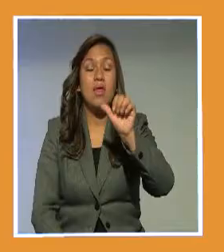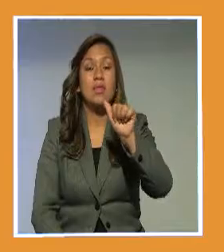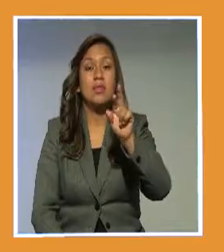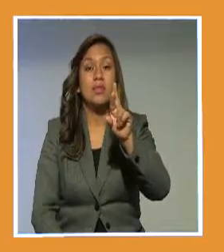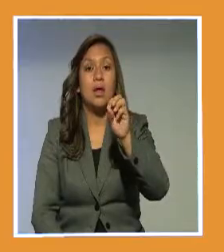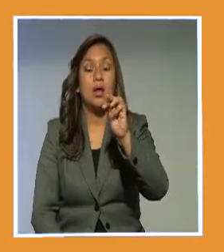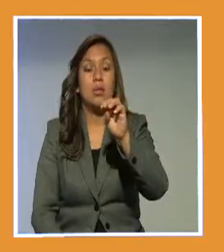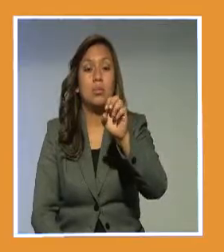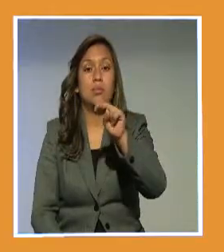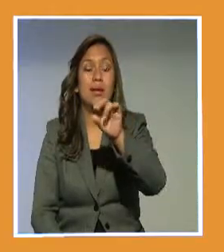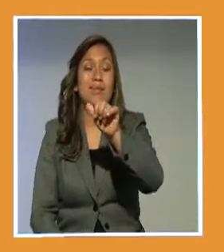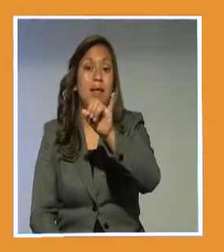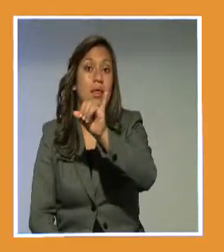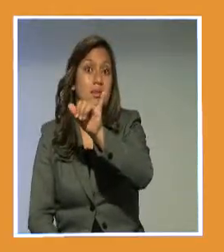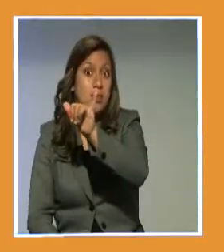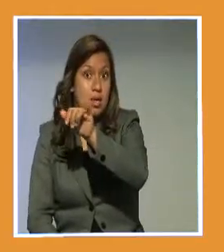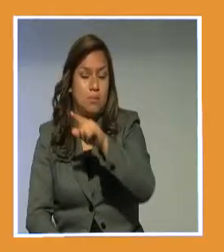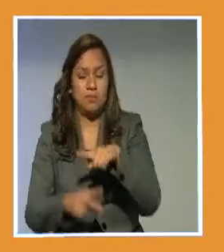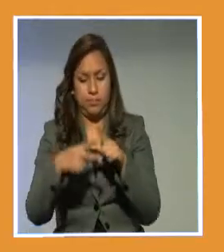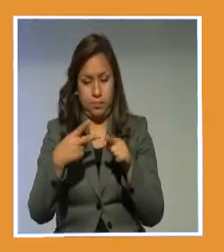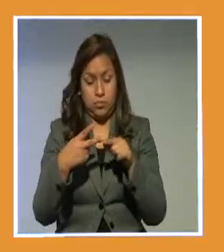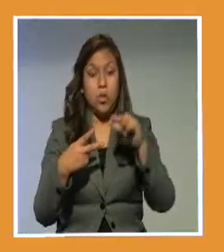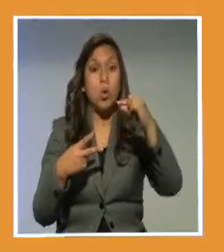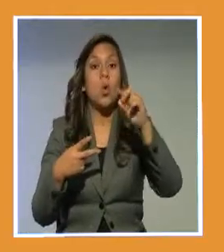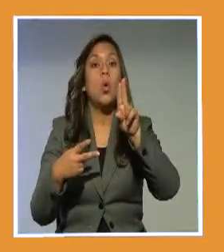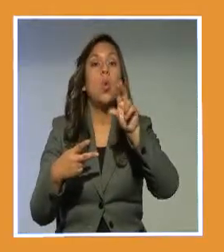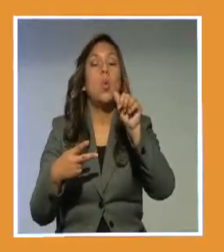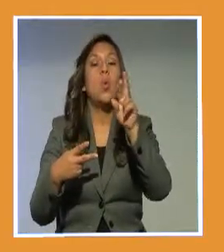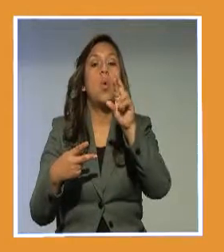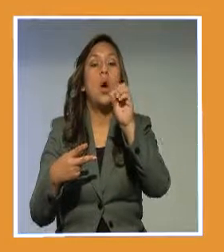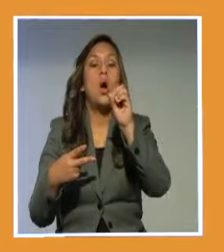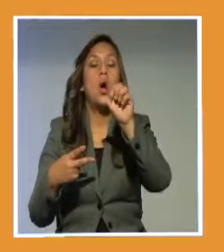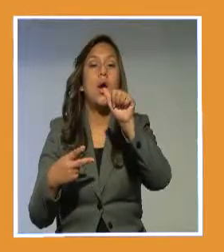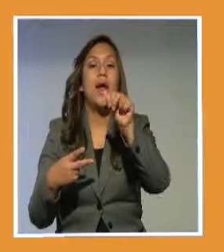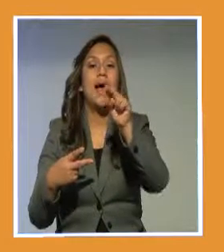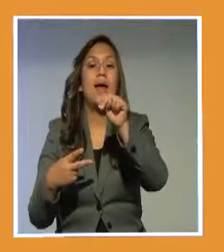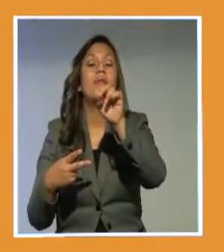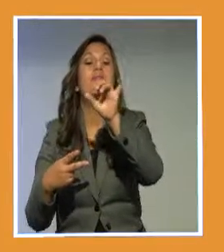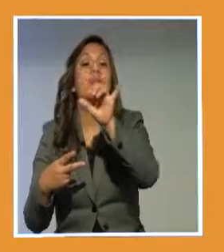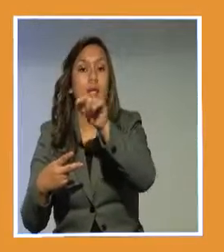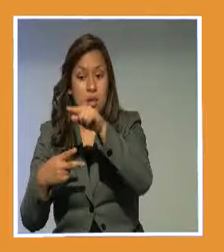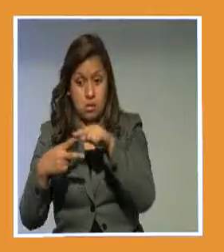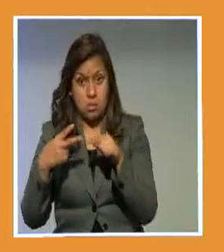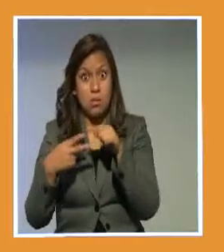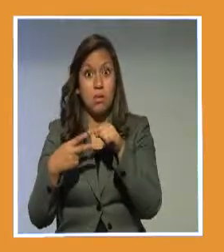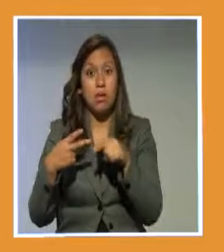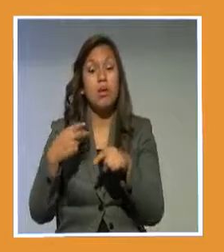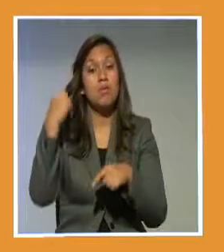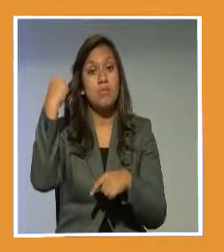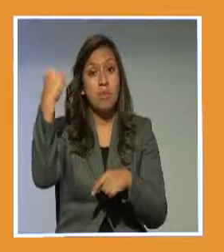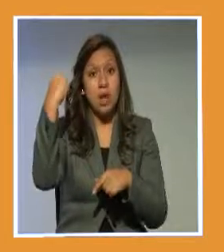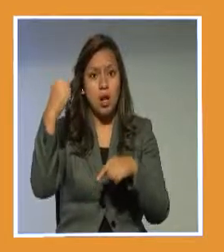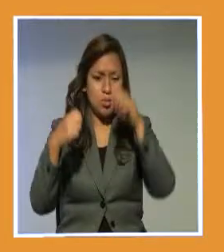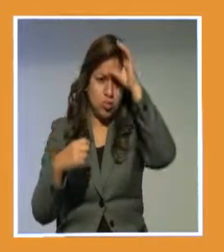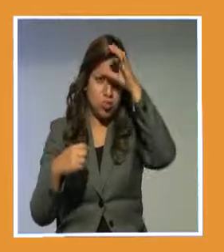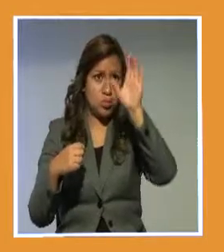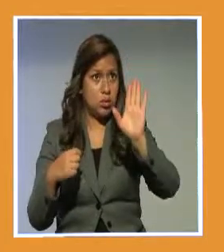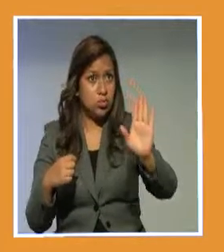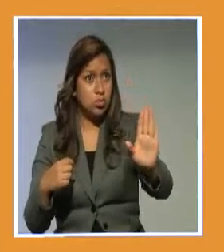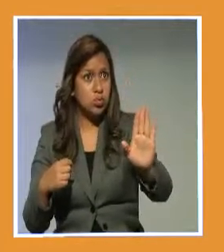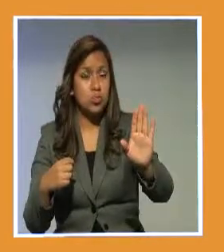de la Amazonía. Por lo tanto, hay que ver que el ámbito cultural también pueda hacer prevalecer los derechos culturales de estas